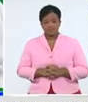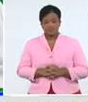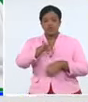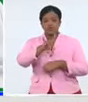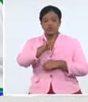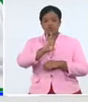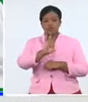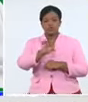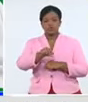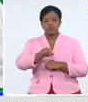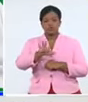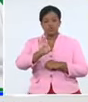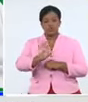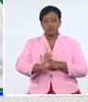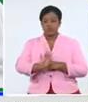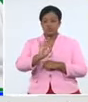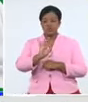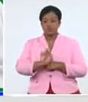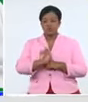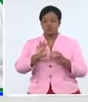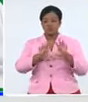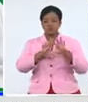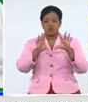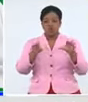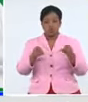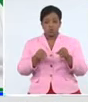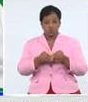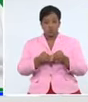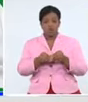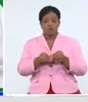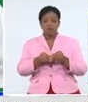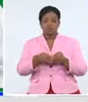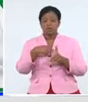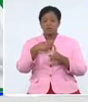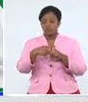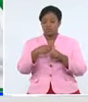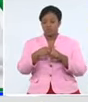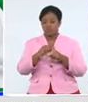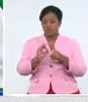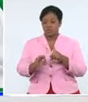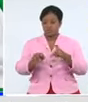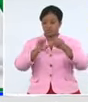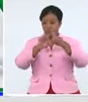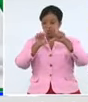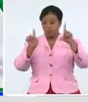98,5% de todos los diagnosticados en nuestro país.